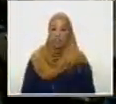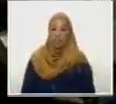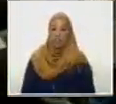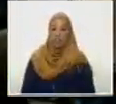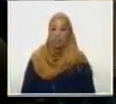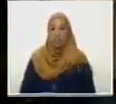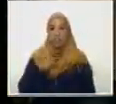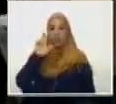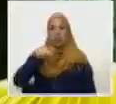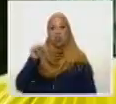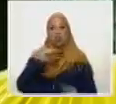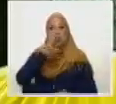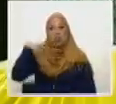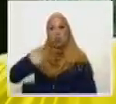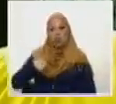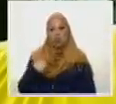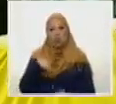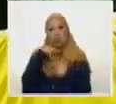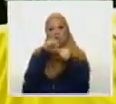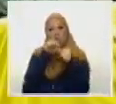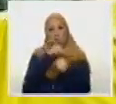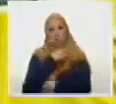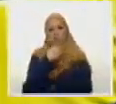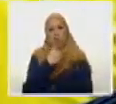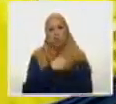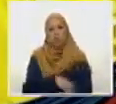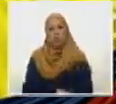No podrán con nosotros, camaradas.